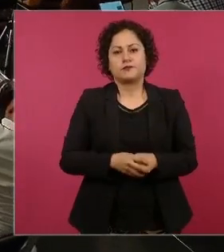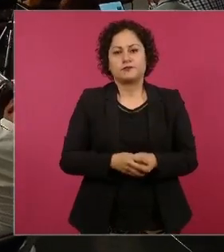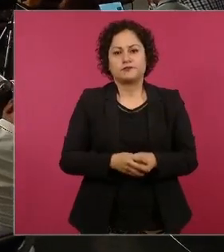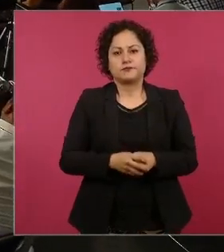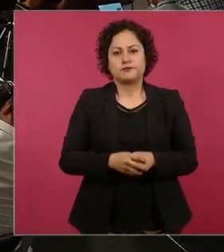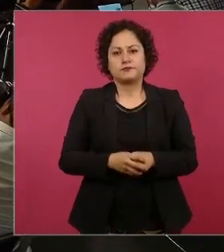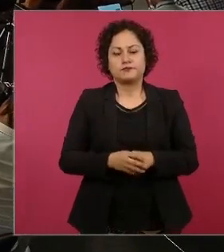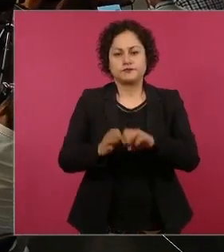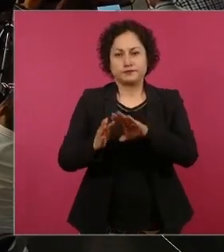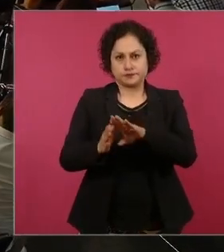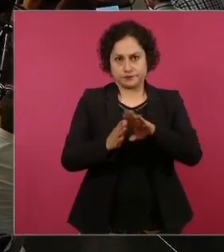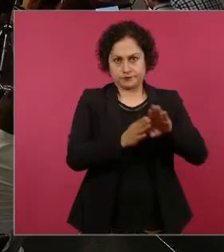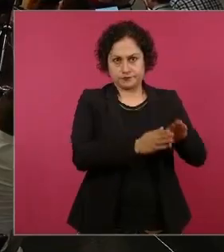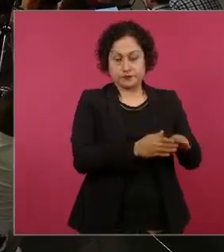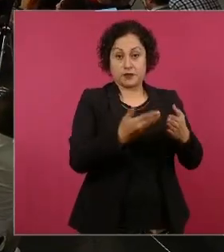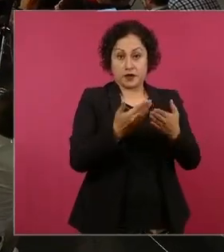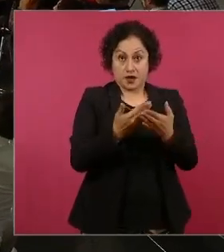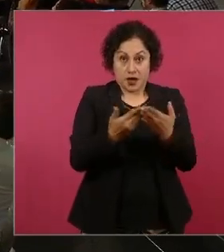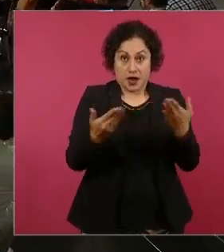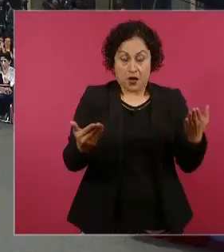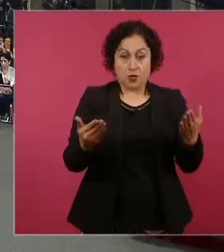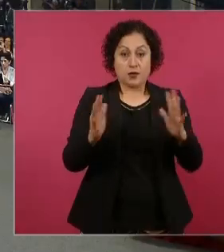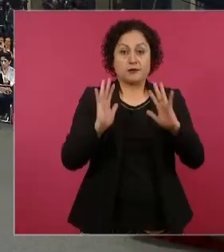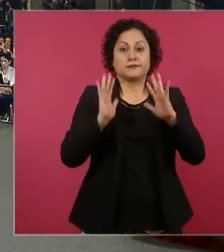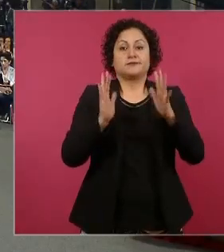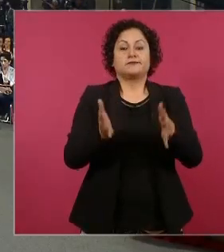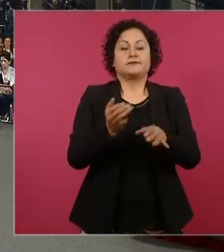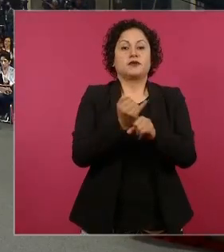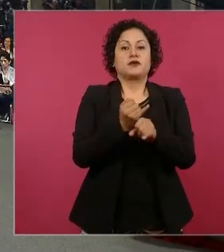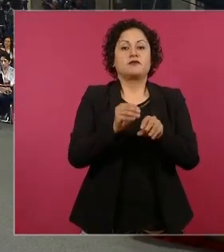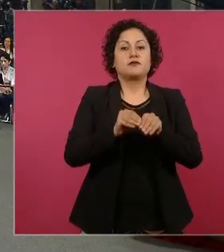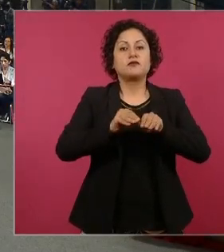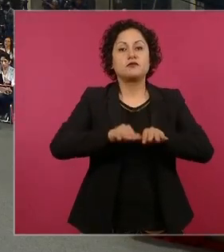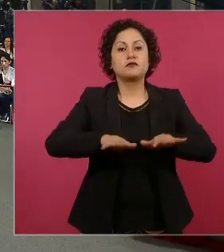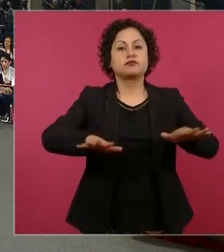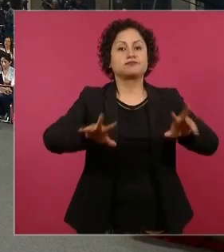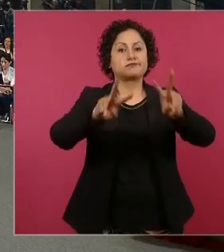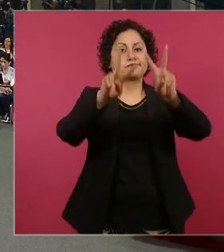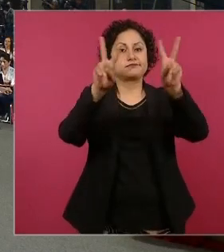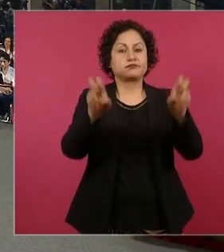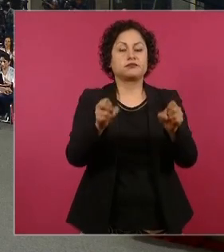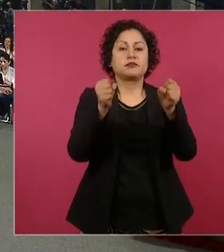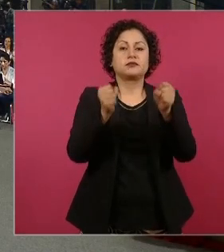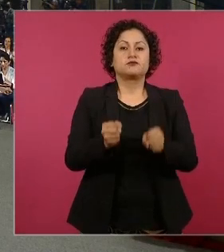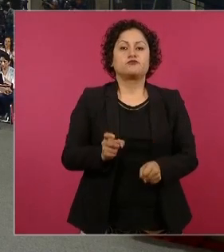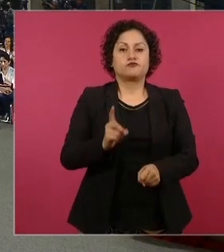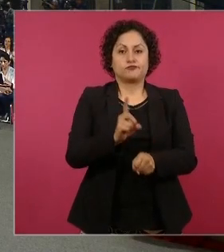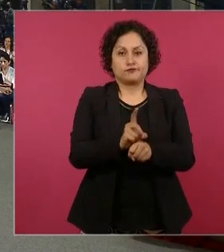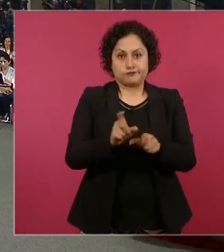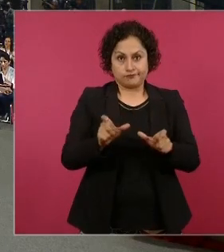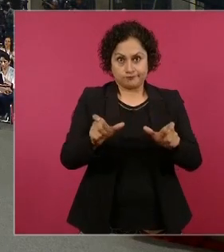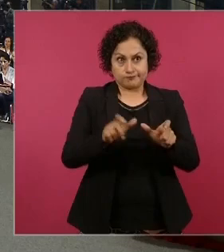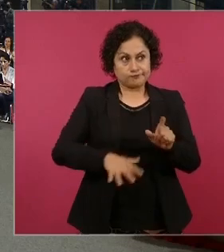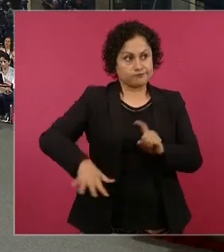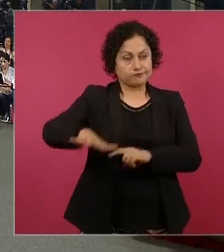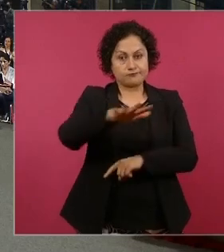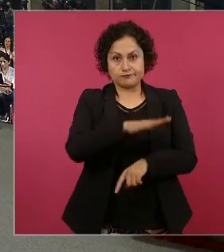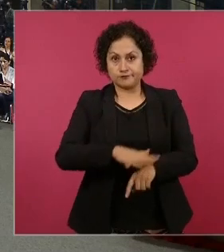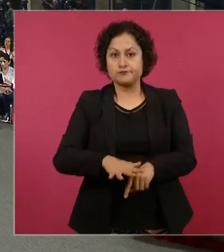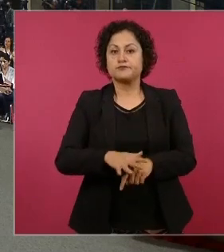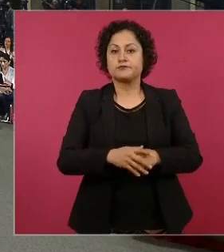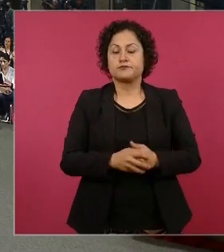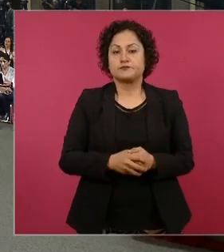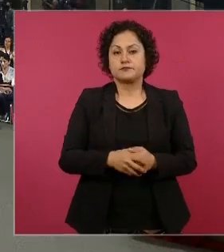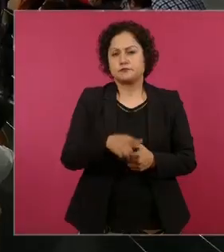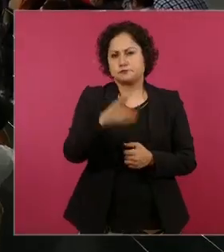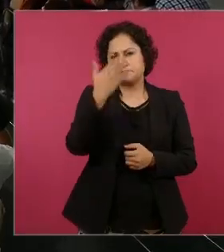Ahora sí, vamos al informe sobre seguridad, como lo hacemos los